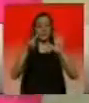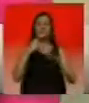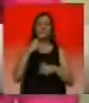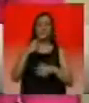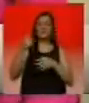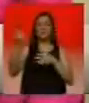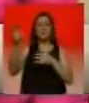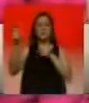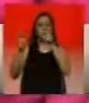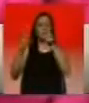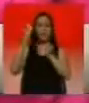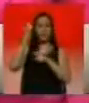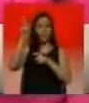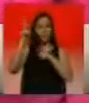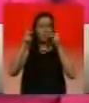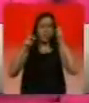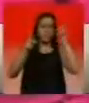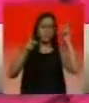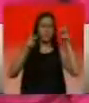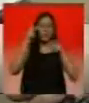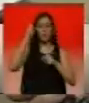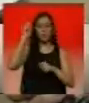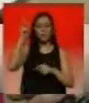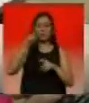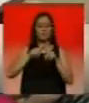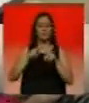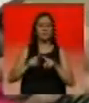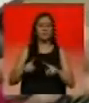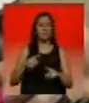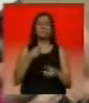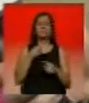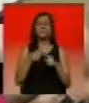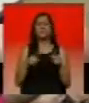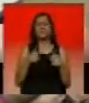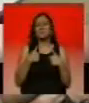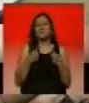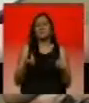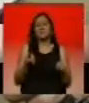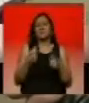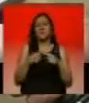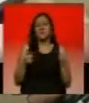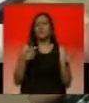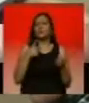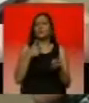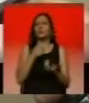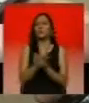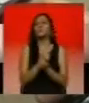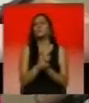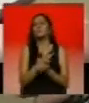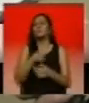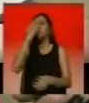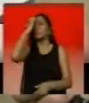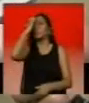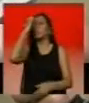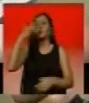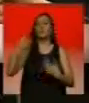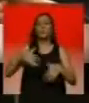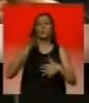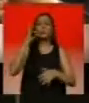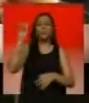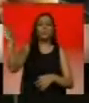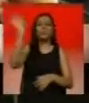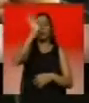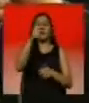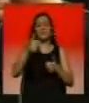reacciones diferenciadas entre los bloques de la Asamblea. No nos quita pero ni un minuto de sueño lo que ellos están haciendo.